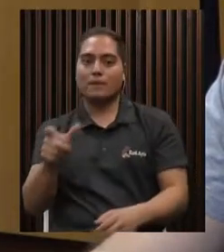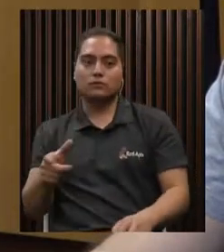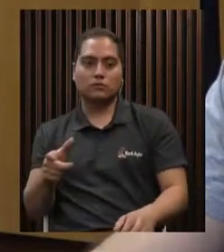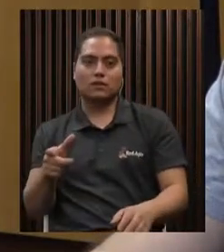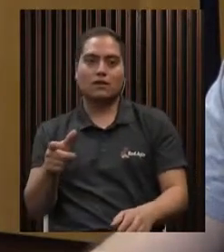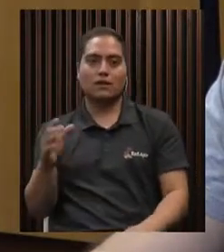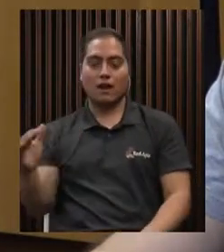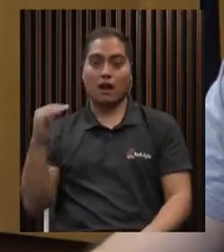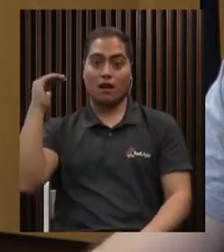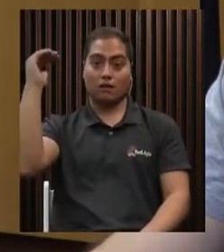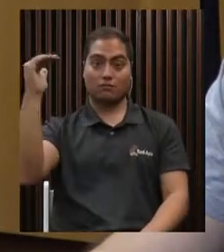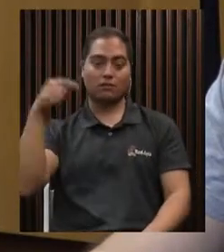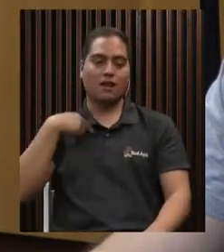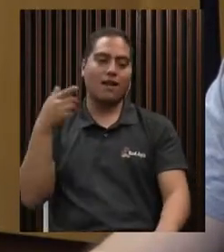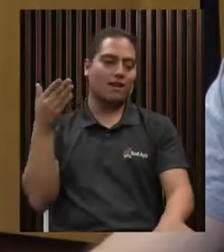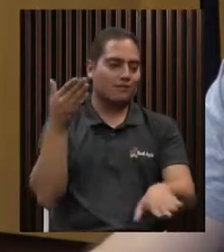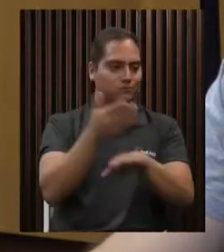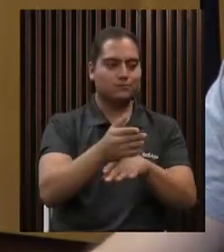todo esto.